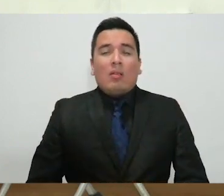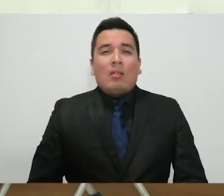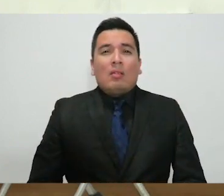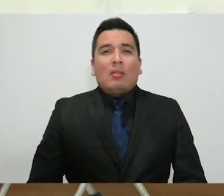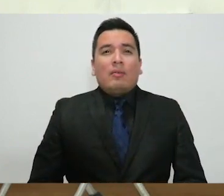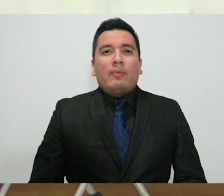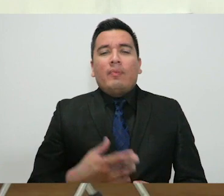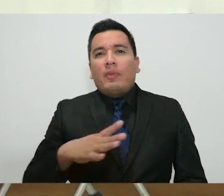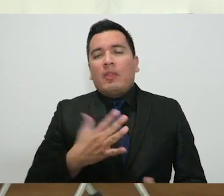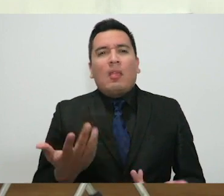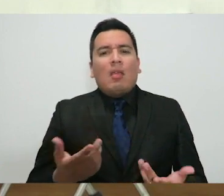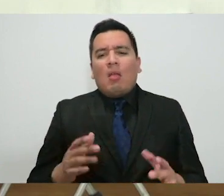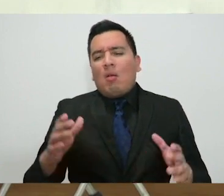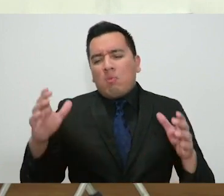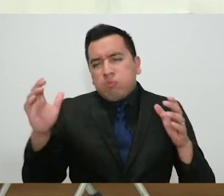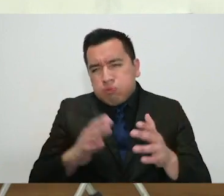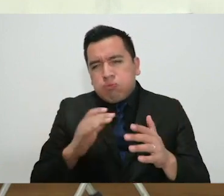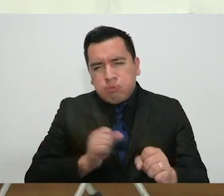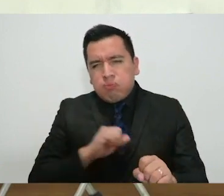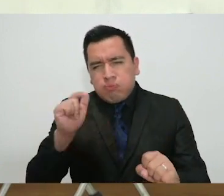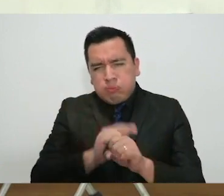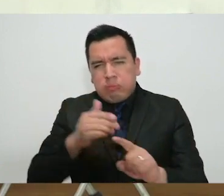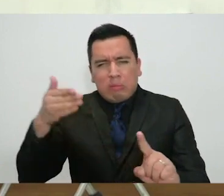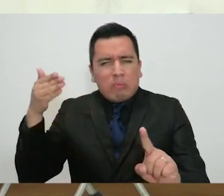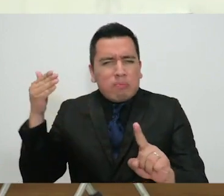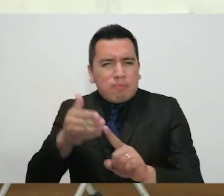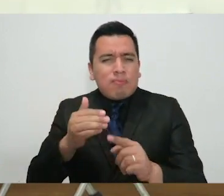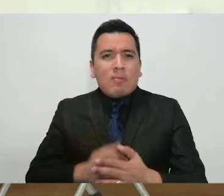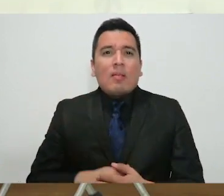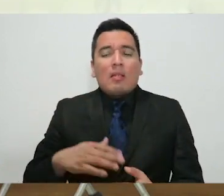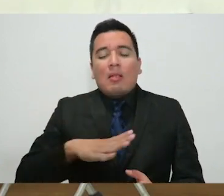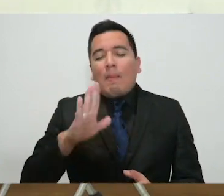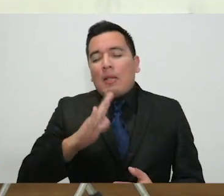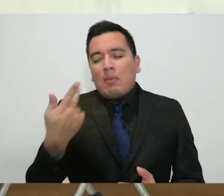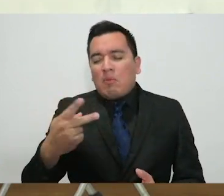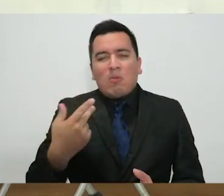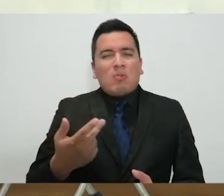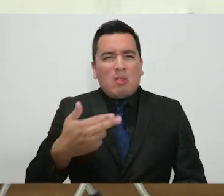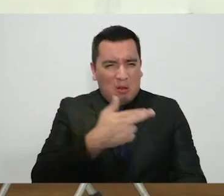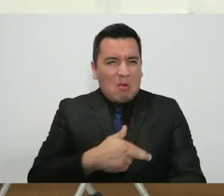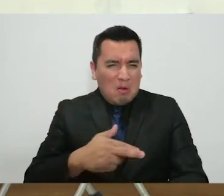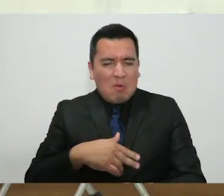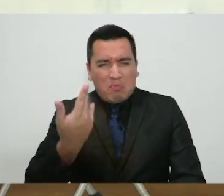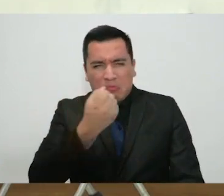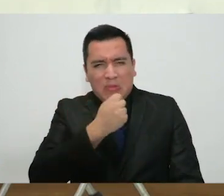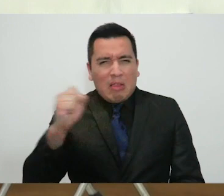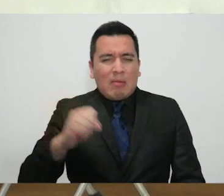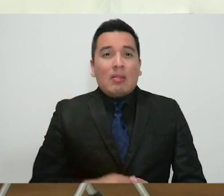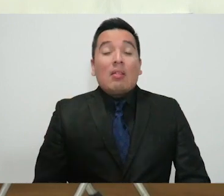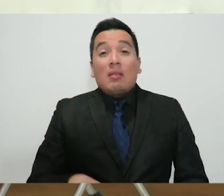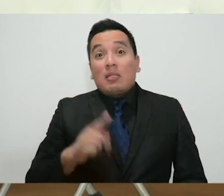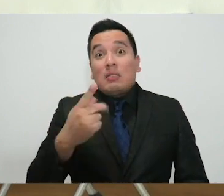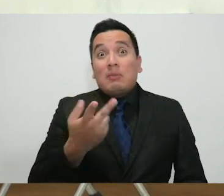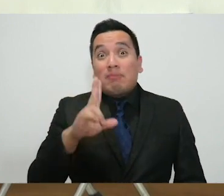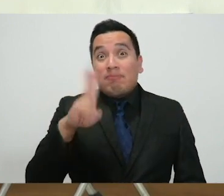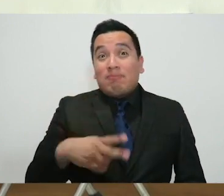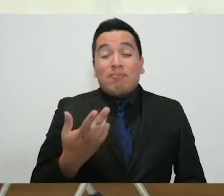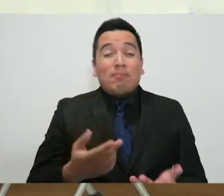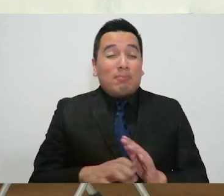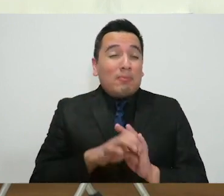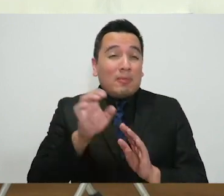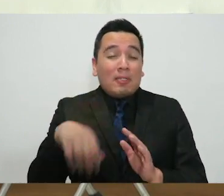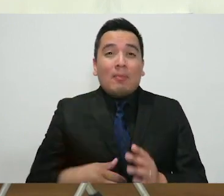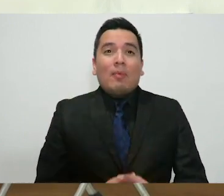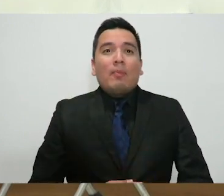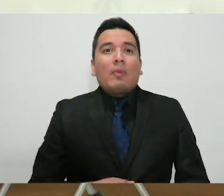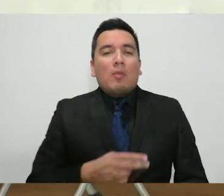genuinas, realizadas por órganos especializados, órganos técnicamente muy sólidos y muy competentes. Pero lo cierto es